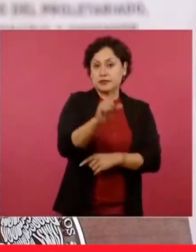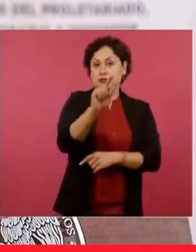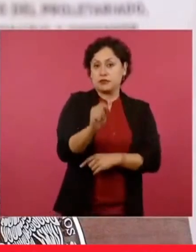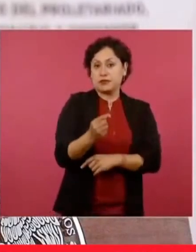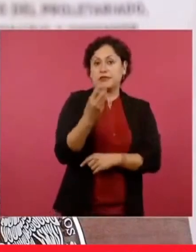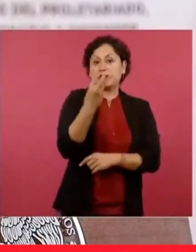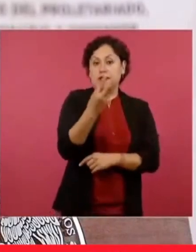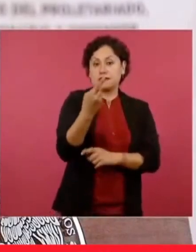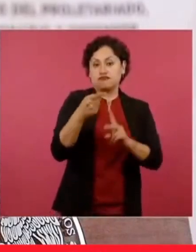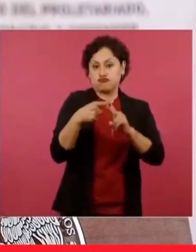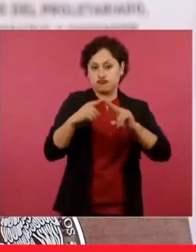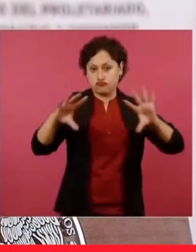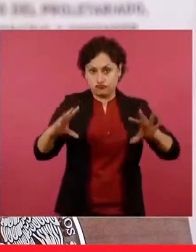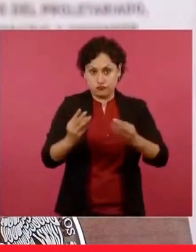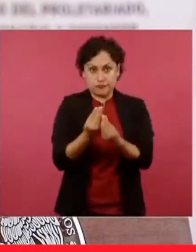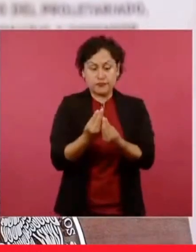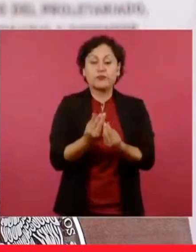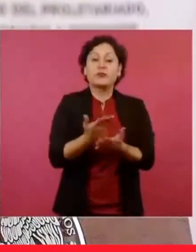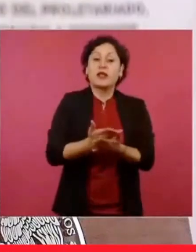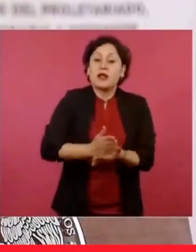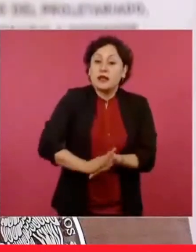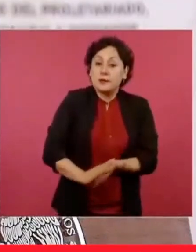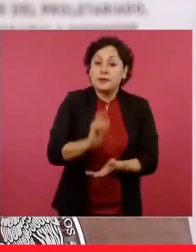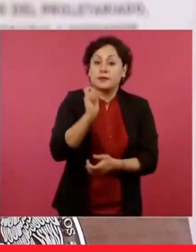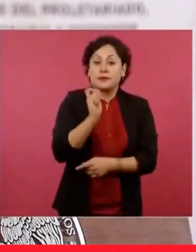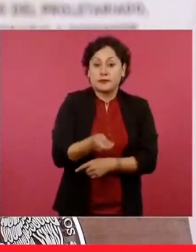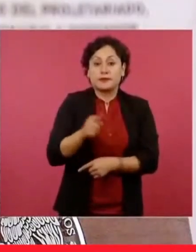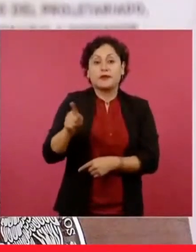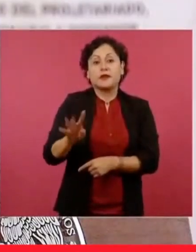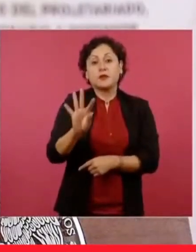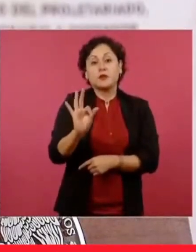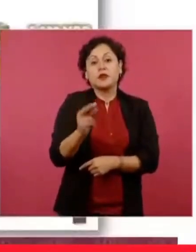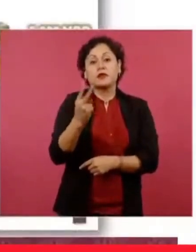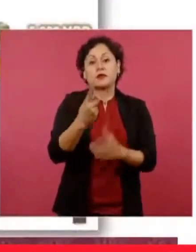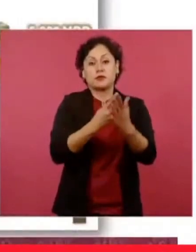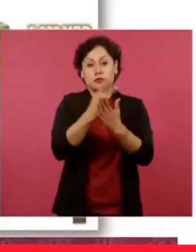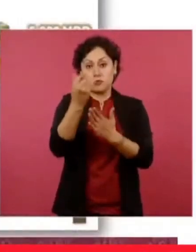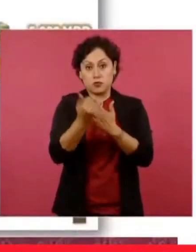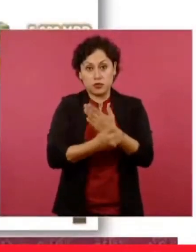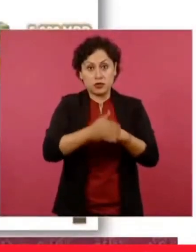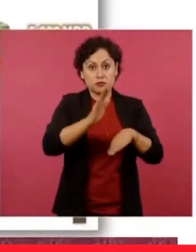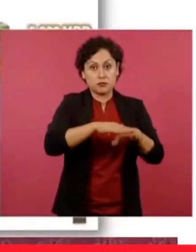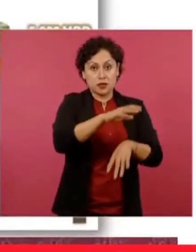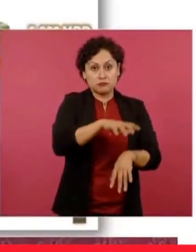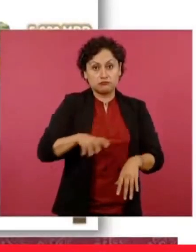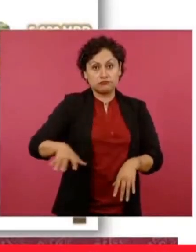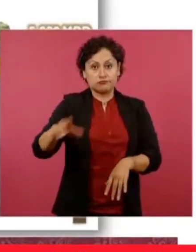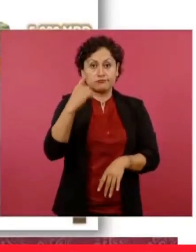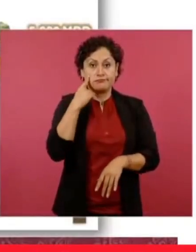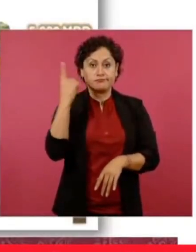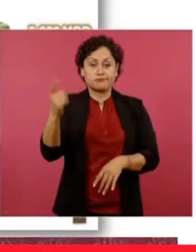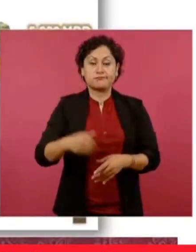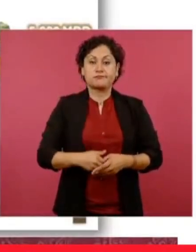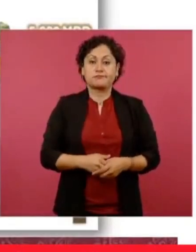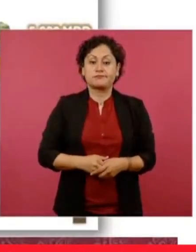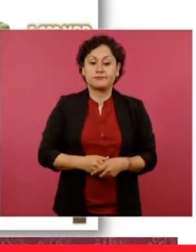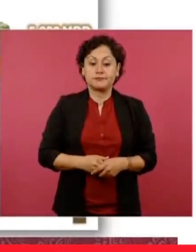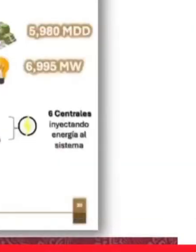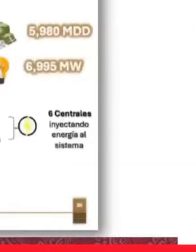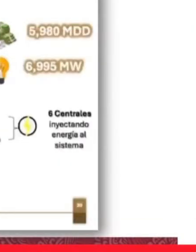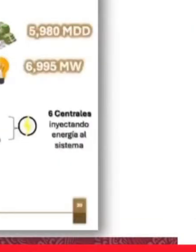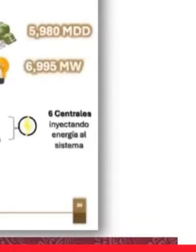pesos. Además, se avanzó en la construcción de 42 proyectos más que contemplan inversiones por más